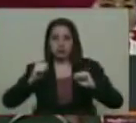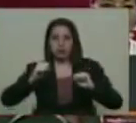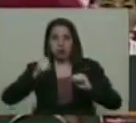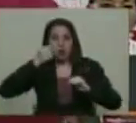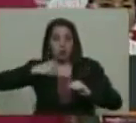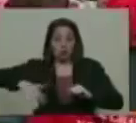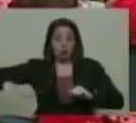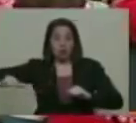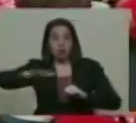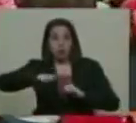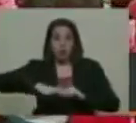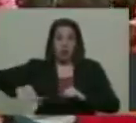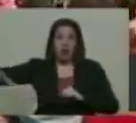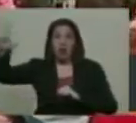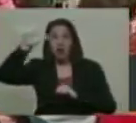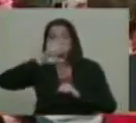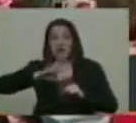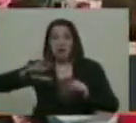Venezuela es mujer.